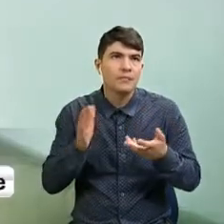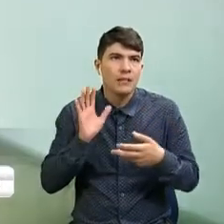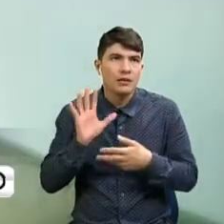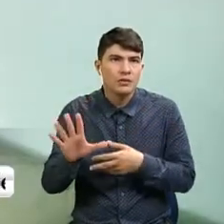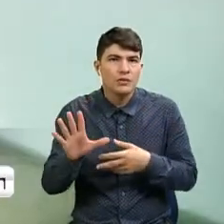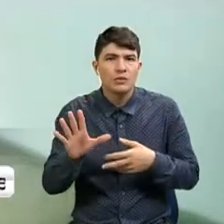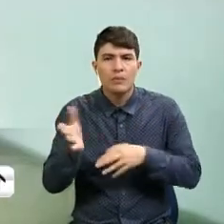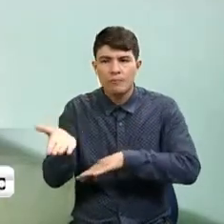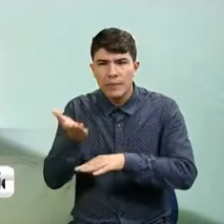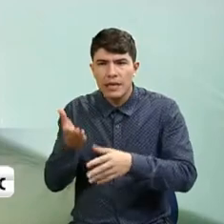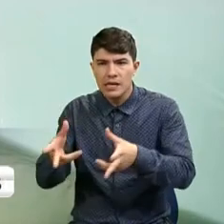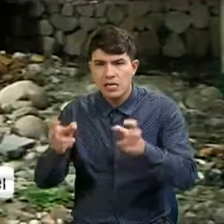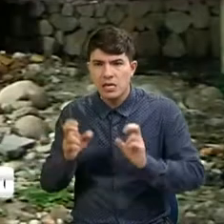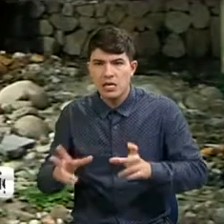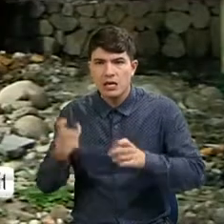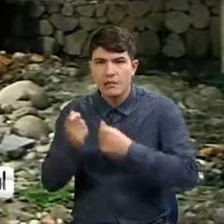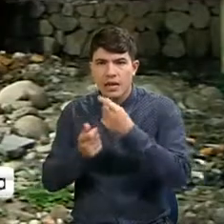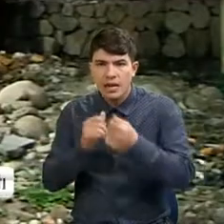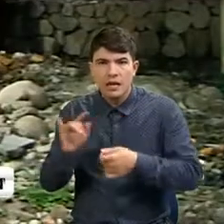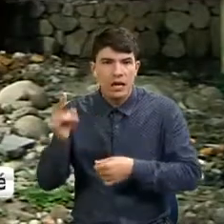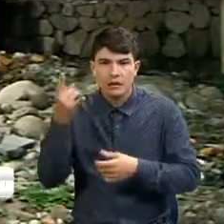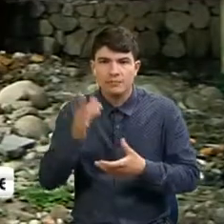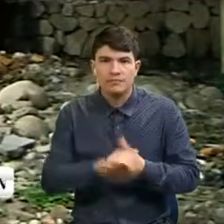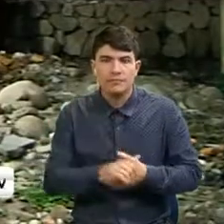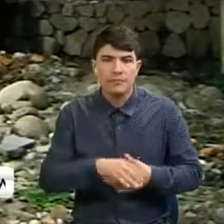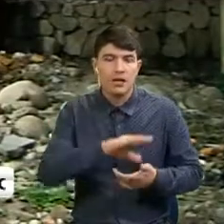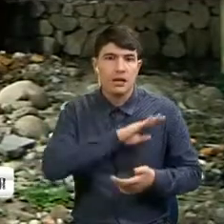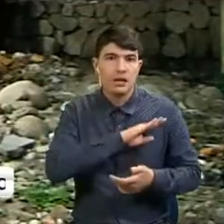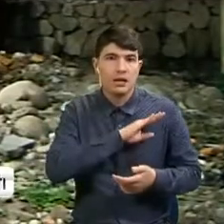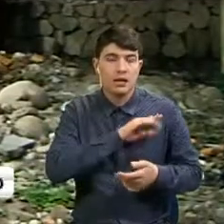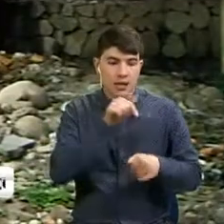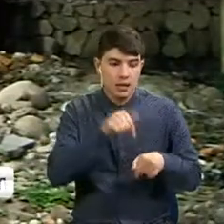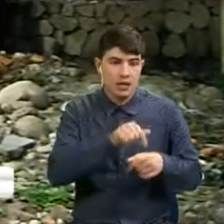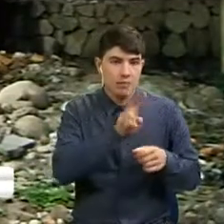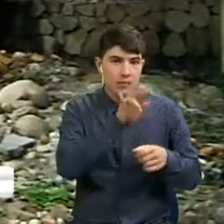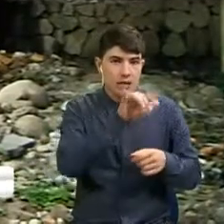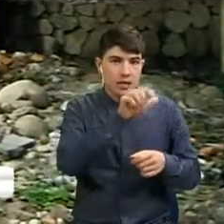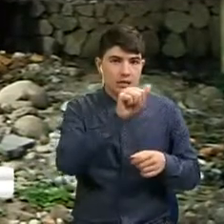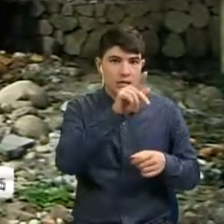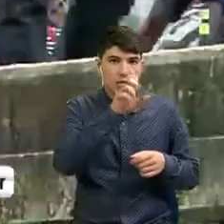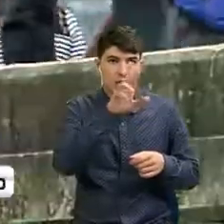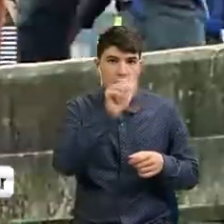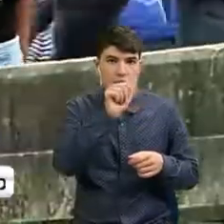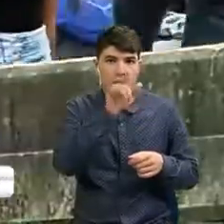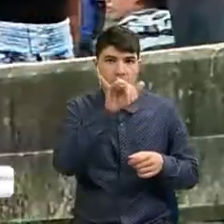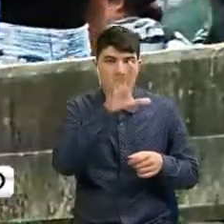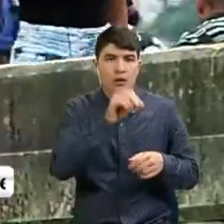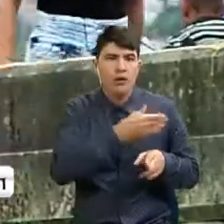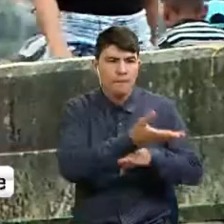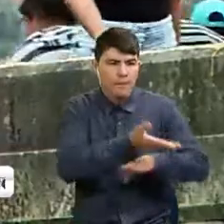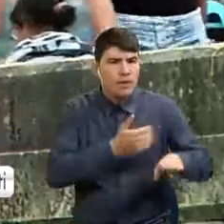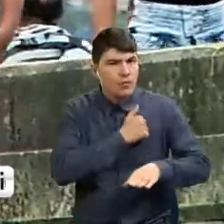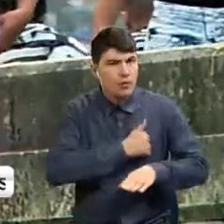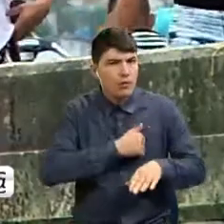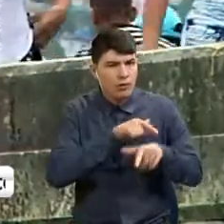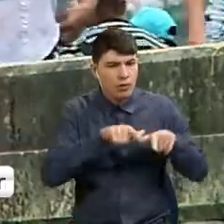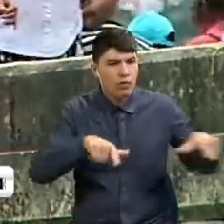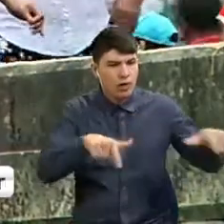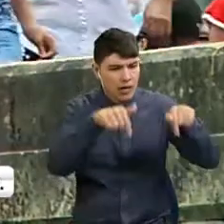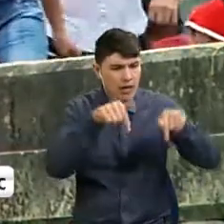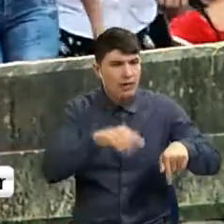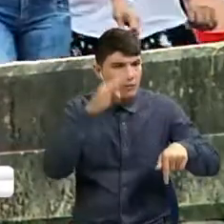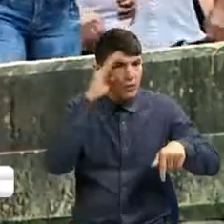de vacuna de extorsión es la alcaldía de villa del rosario pidió en los últimos días la instalación de un puesto de policía